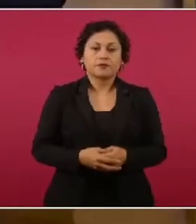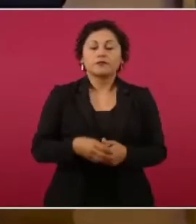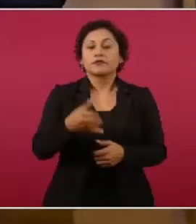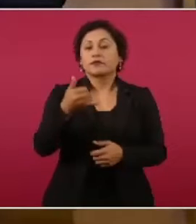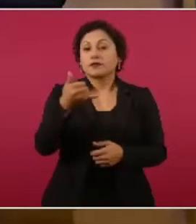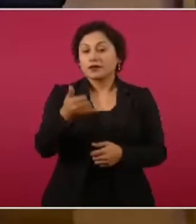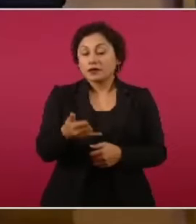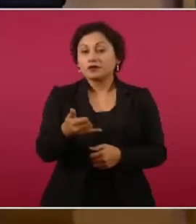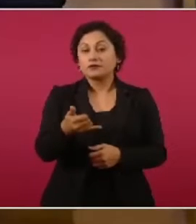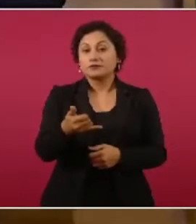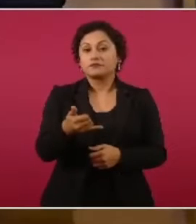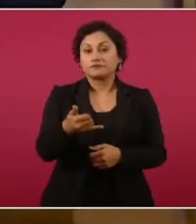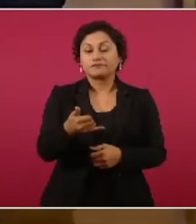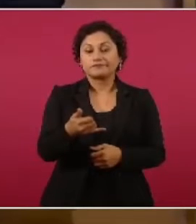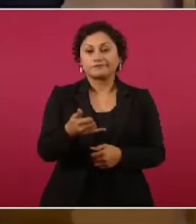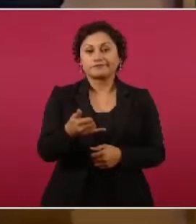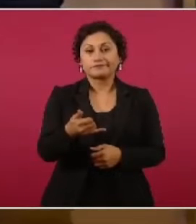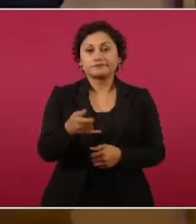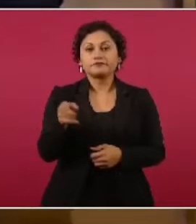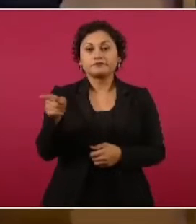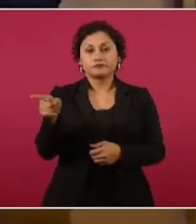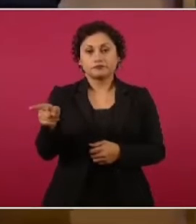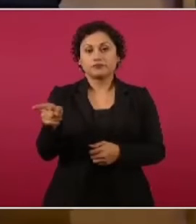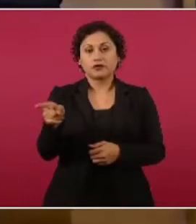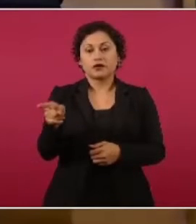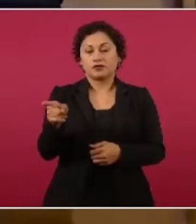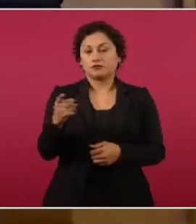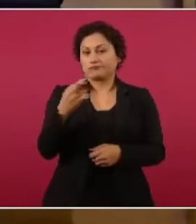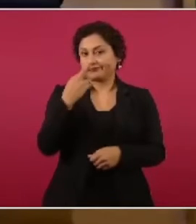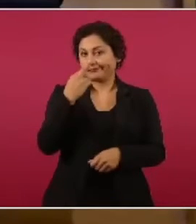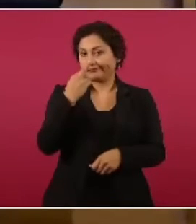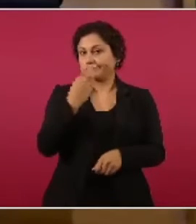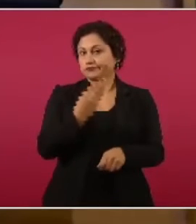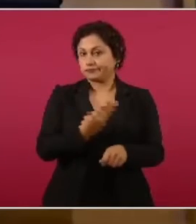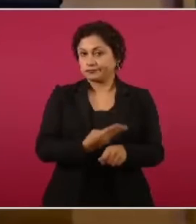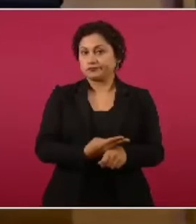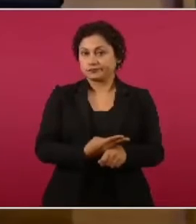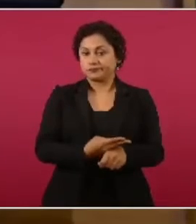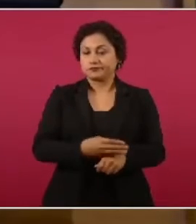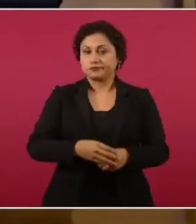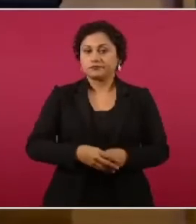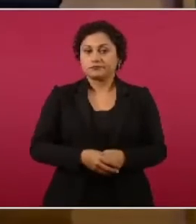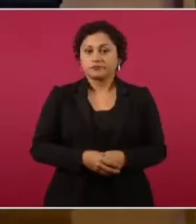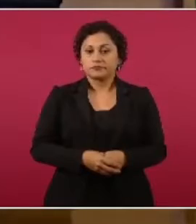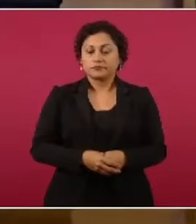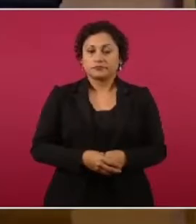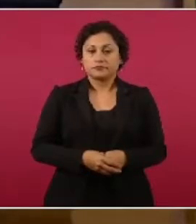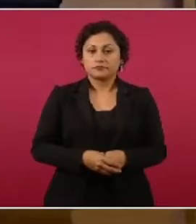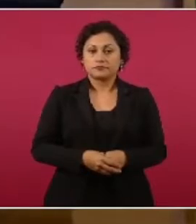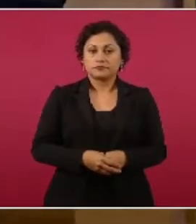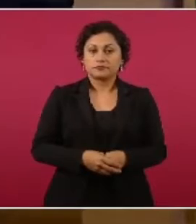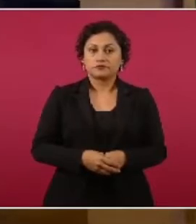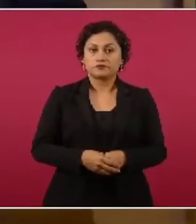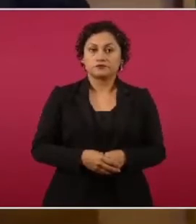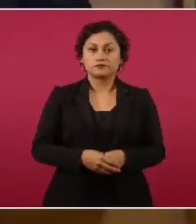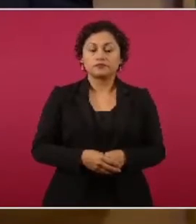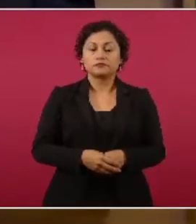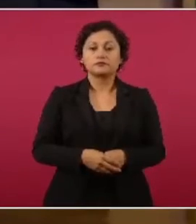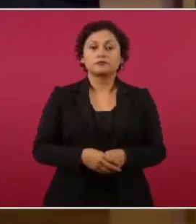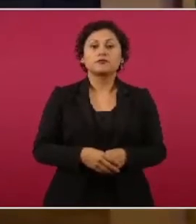va a actuar de manera responsable, porque no solo fue